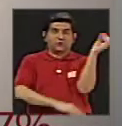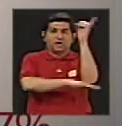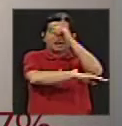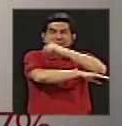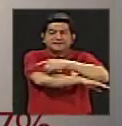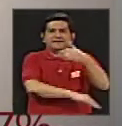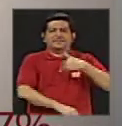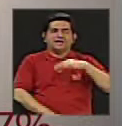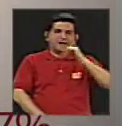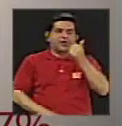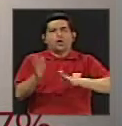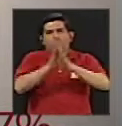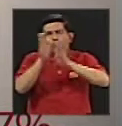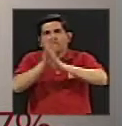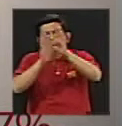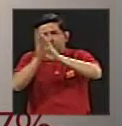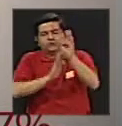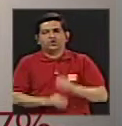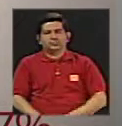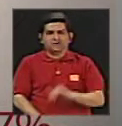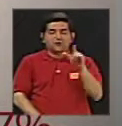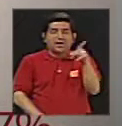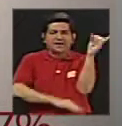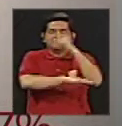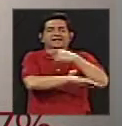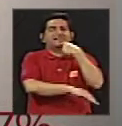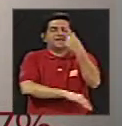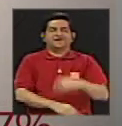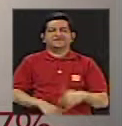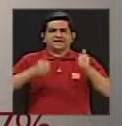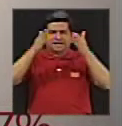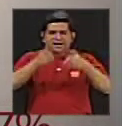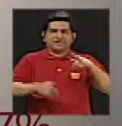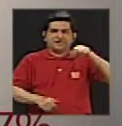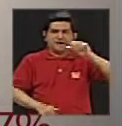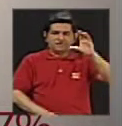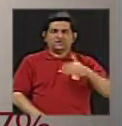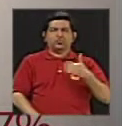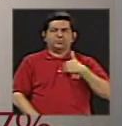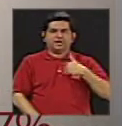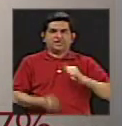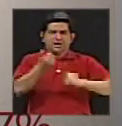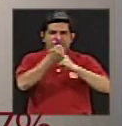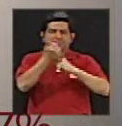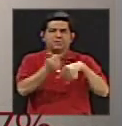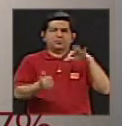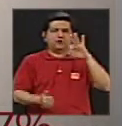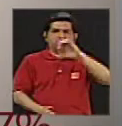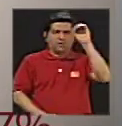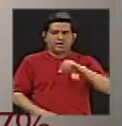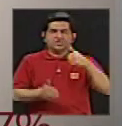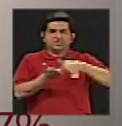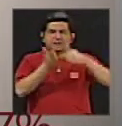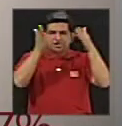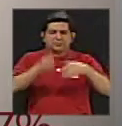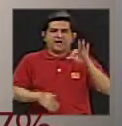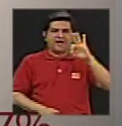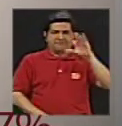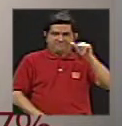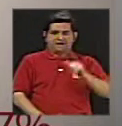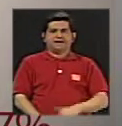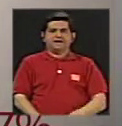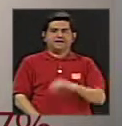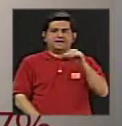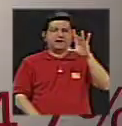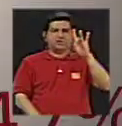hubo otros desarrollos. Este día también decíamos, candidato del PAC recibiría el respaldo del 90% de los votantes del Frente Amplio